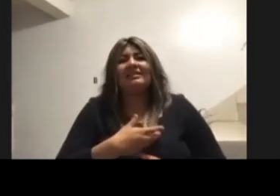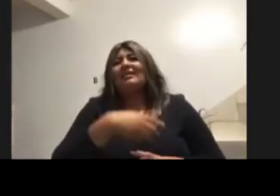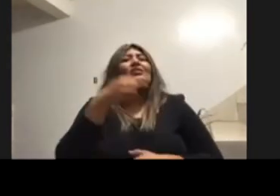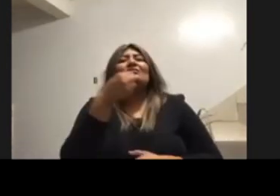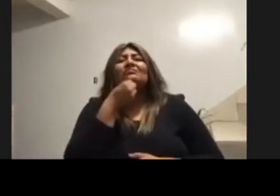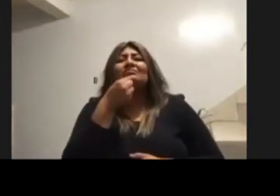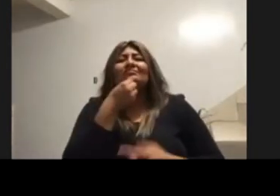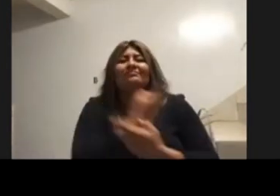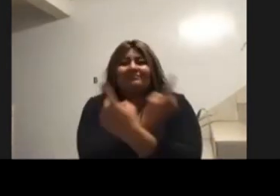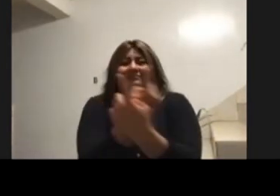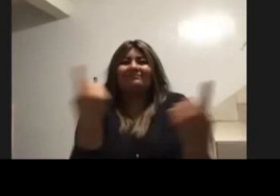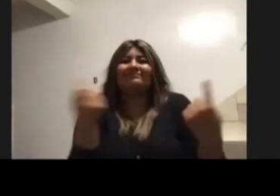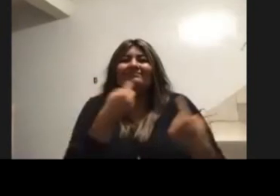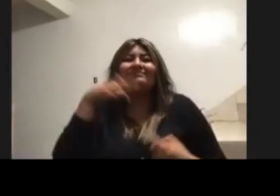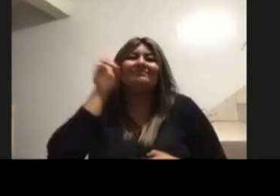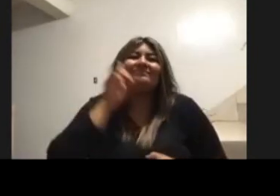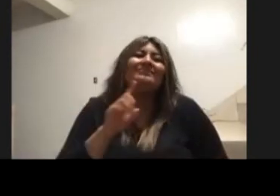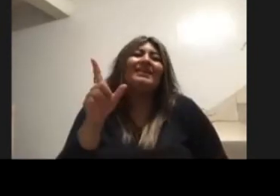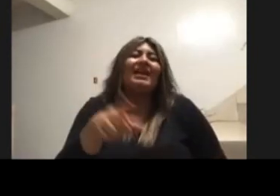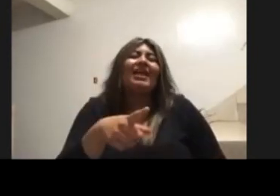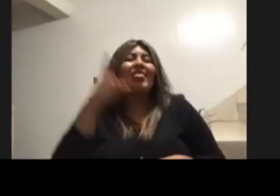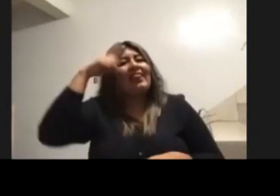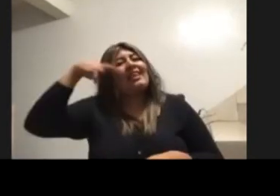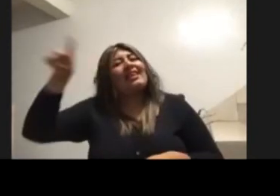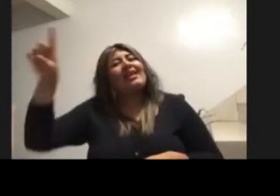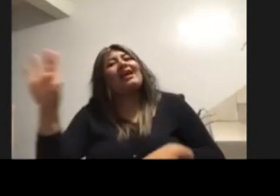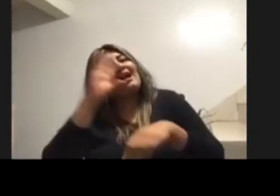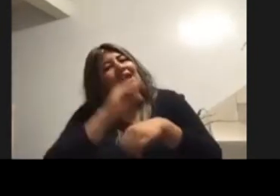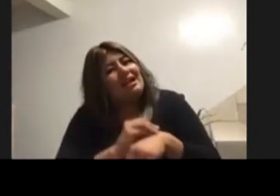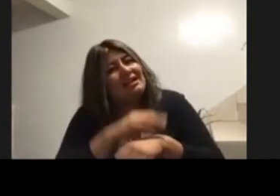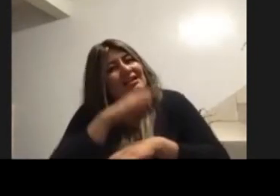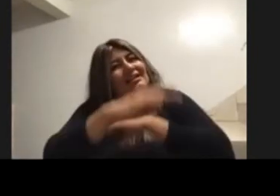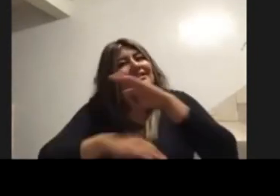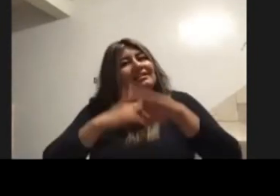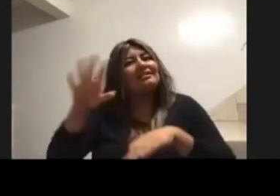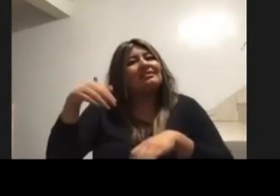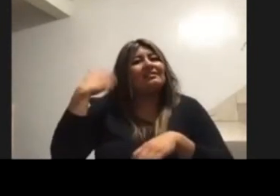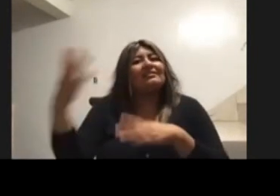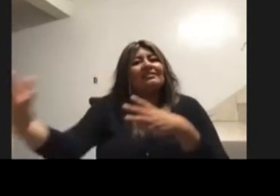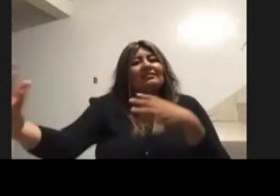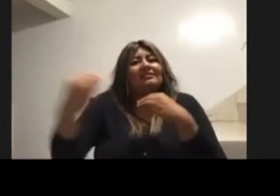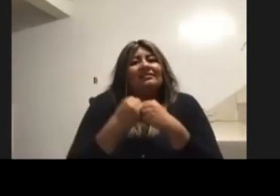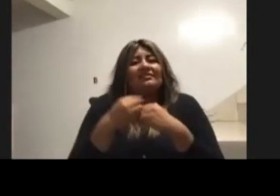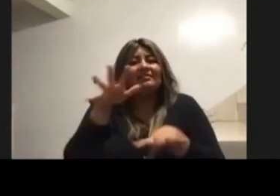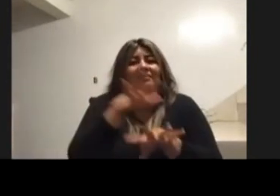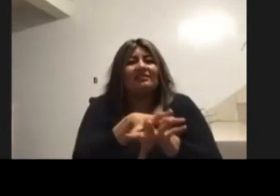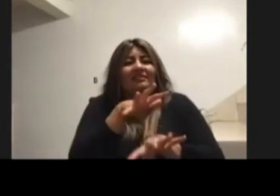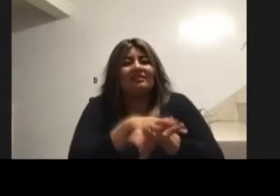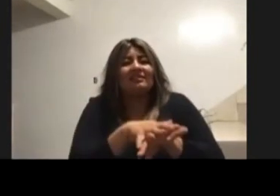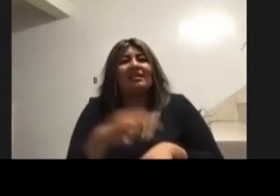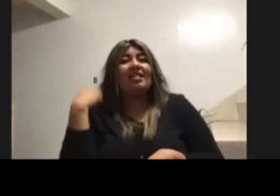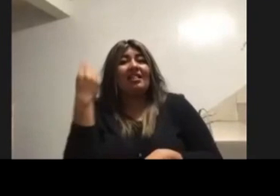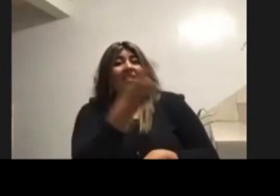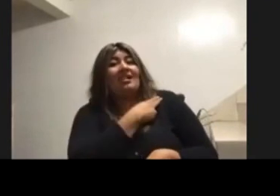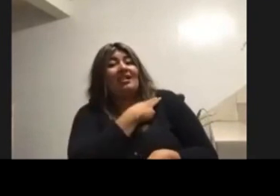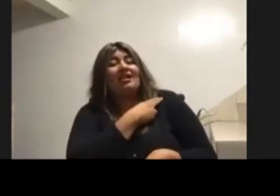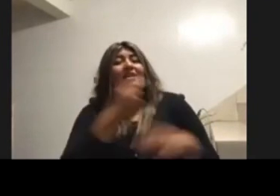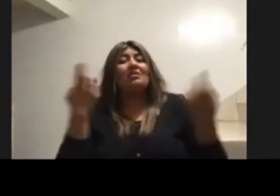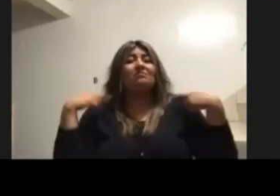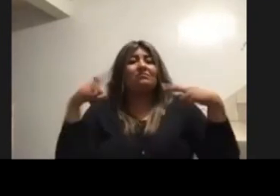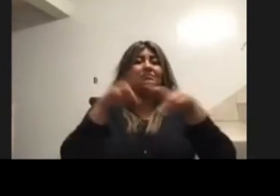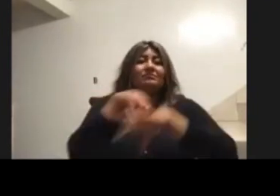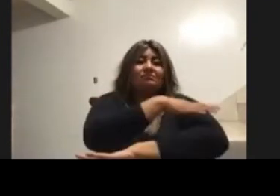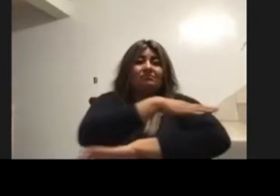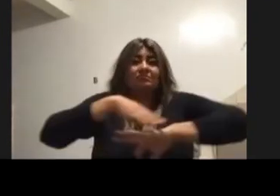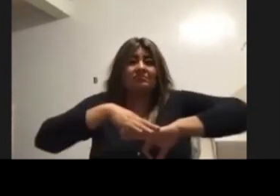más fáciles de aceptar, de sensibilizar, son moldeables. Nosotros como docentes y como padres somos los